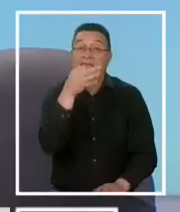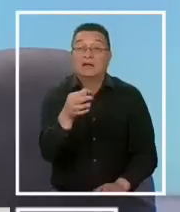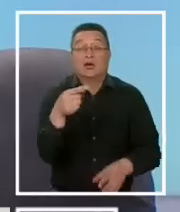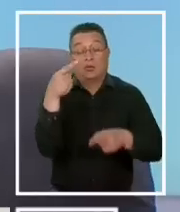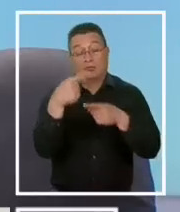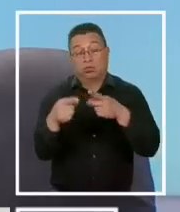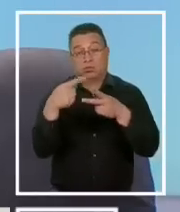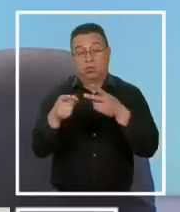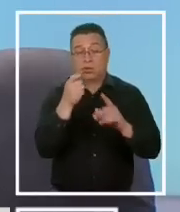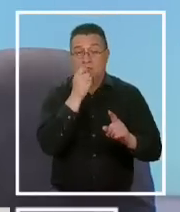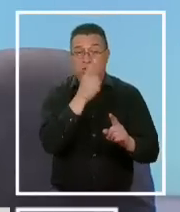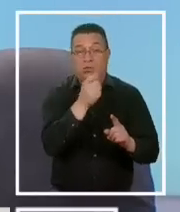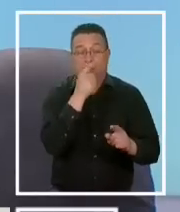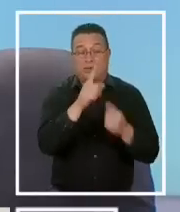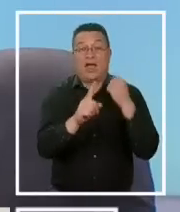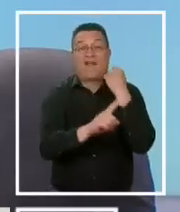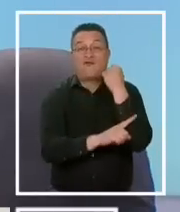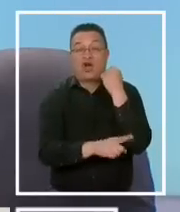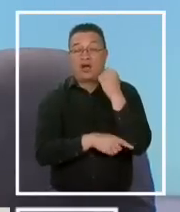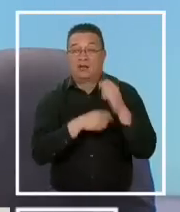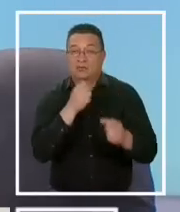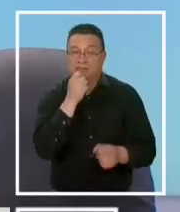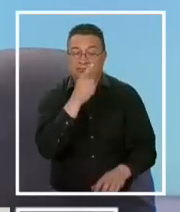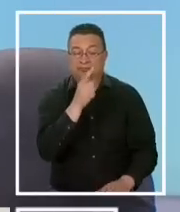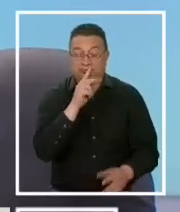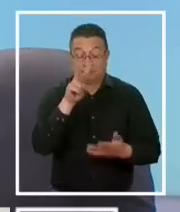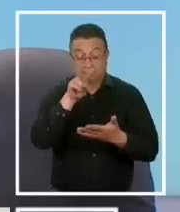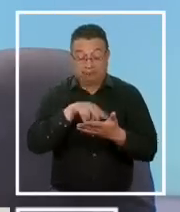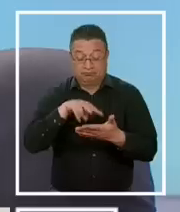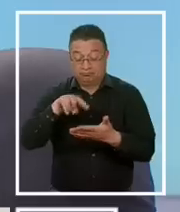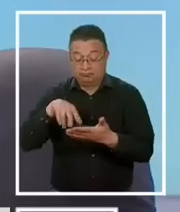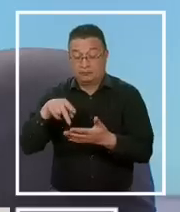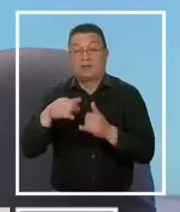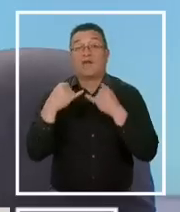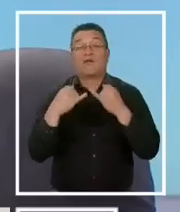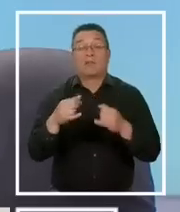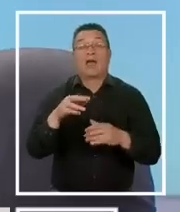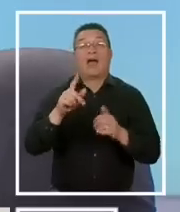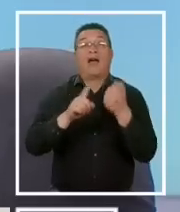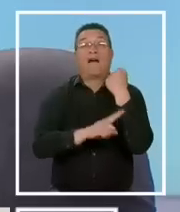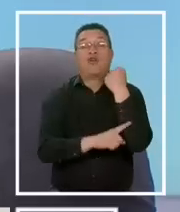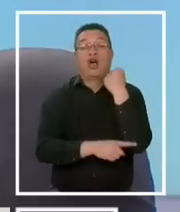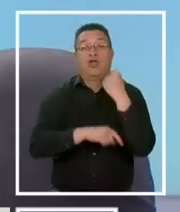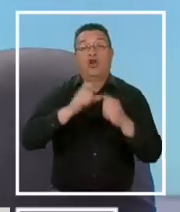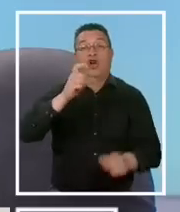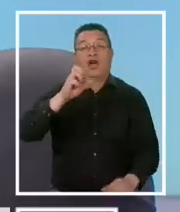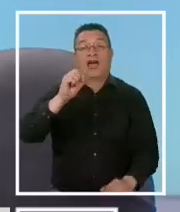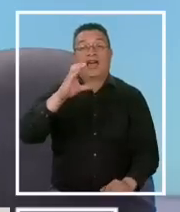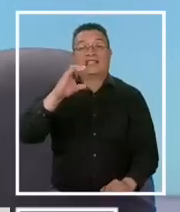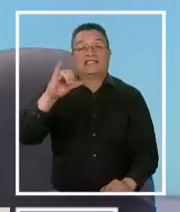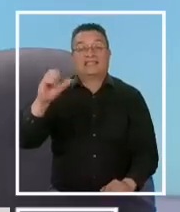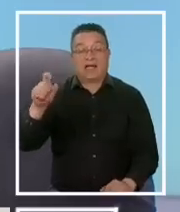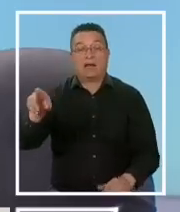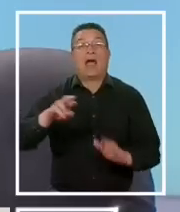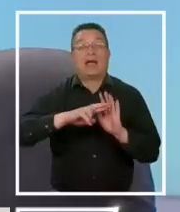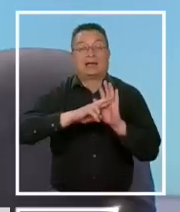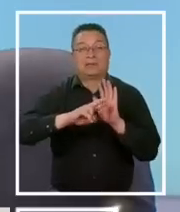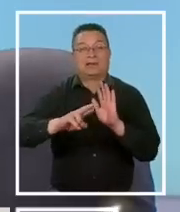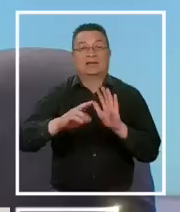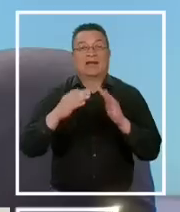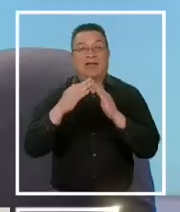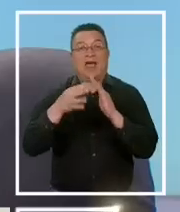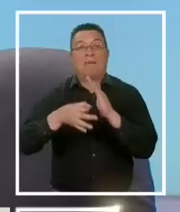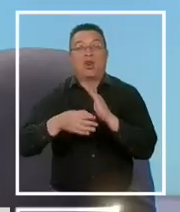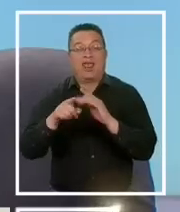reparos de abogados querellantes de esto cuando uno Lee informes por ejemplo del abogado René García que escarillante en representación de moneda